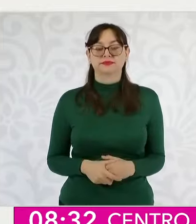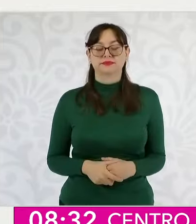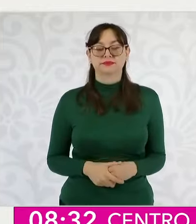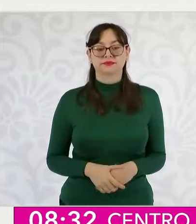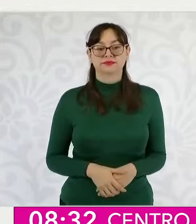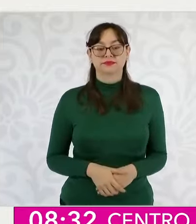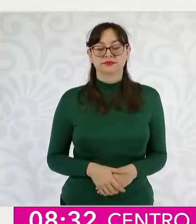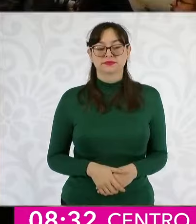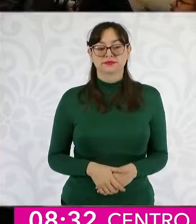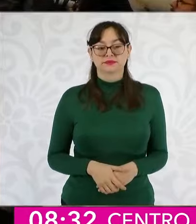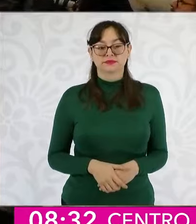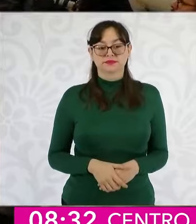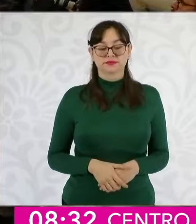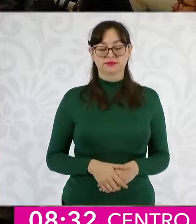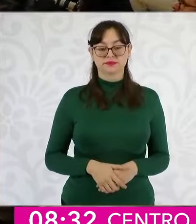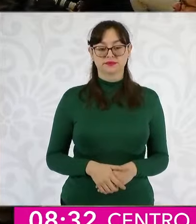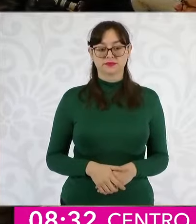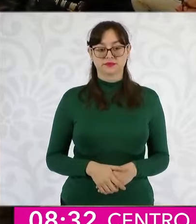Acá.